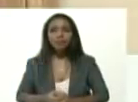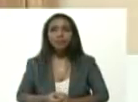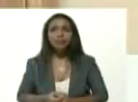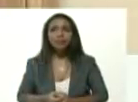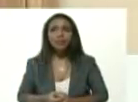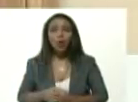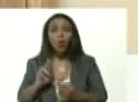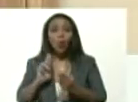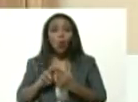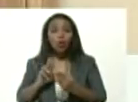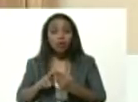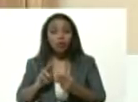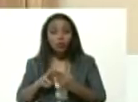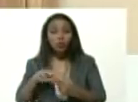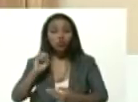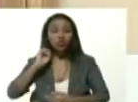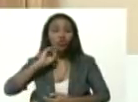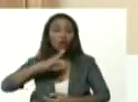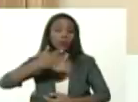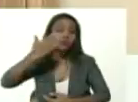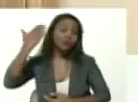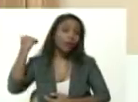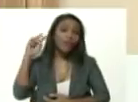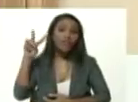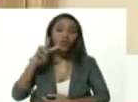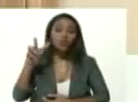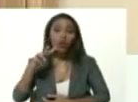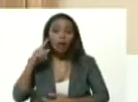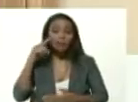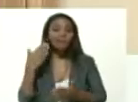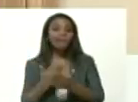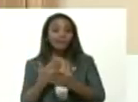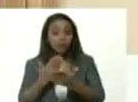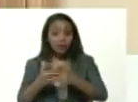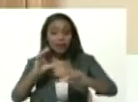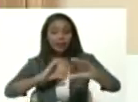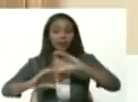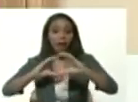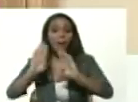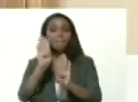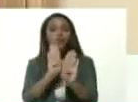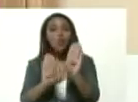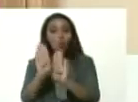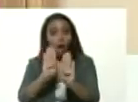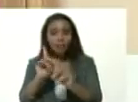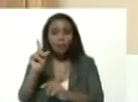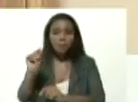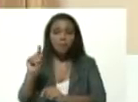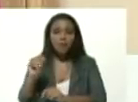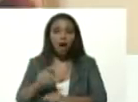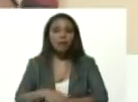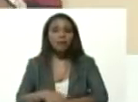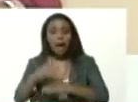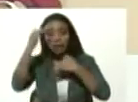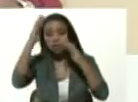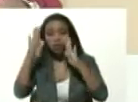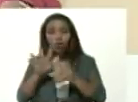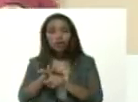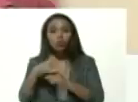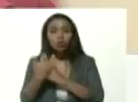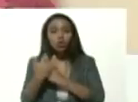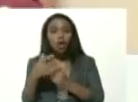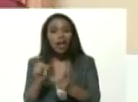de conocimiento ancestral venezolano, comprobado científica y biológicamente, ha atendido situaciones con